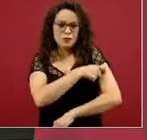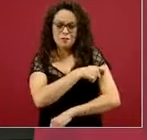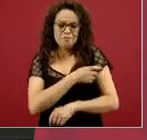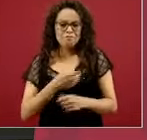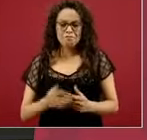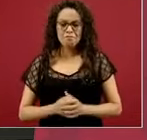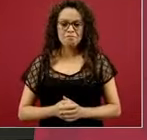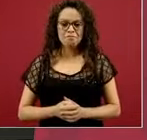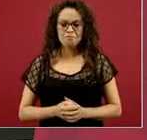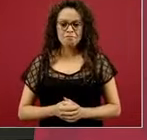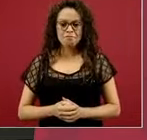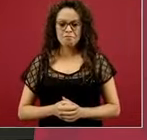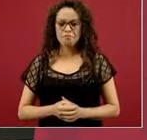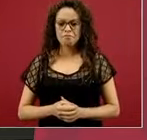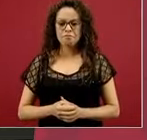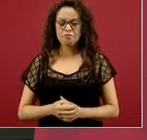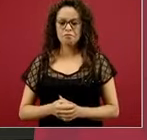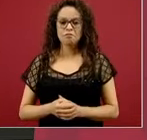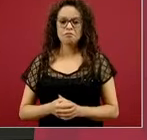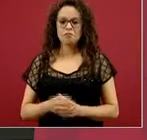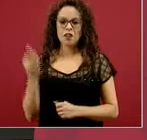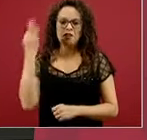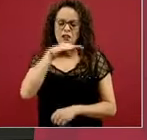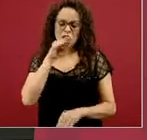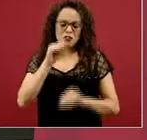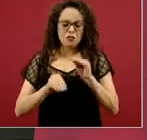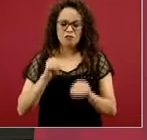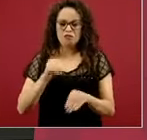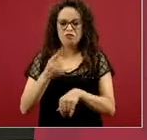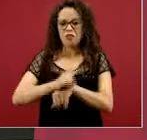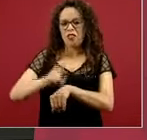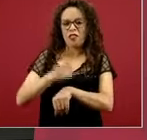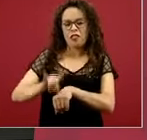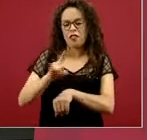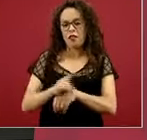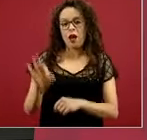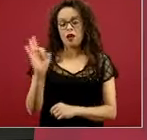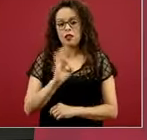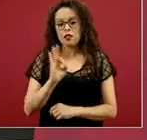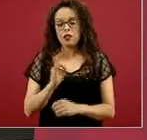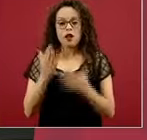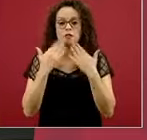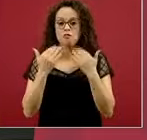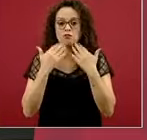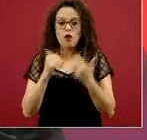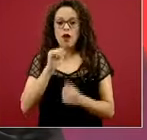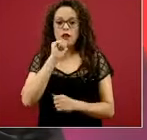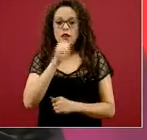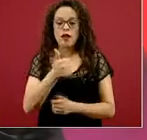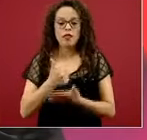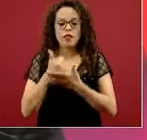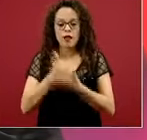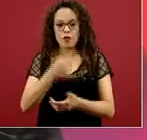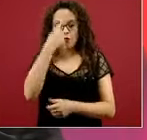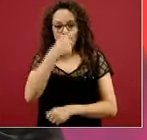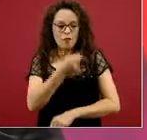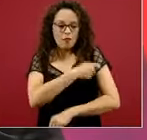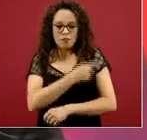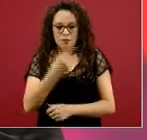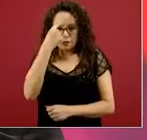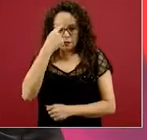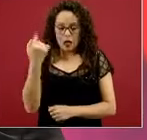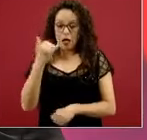posiblemente adulteradas, posiblemente tal vez en uno de los casos no tengan ningún efecto, pero lo que sería todavía